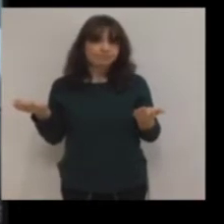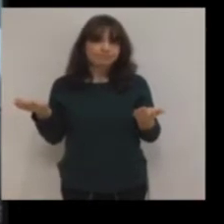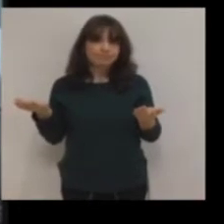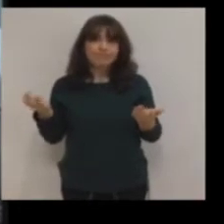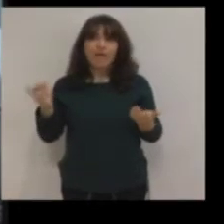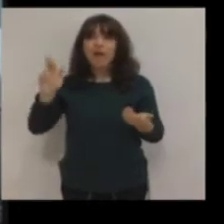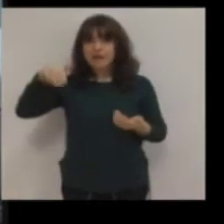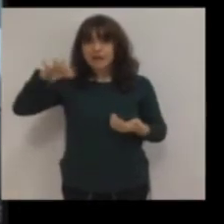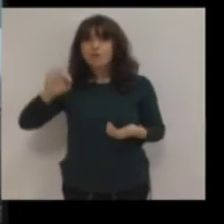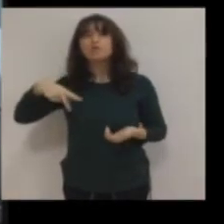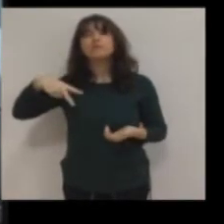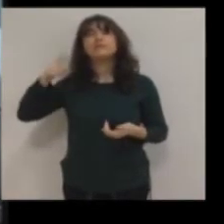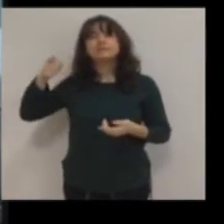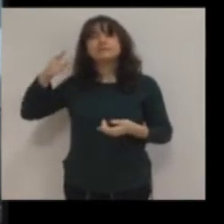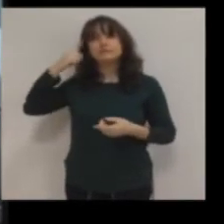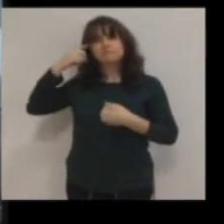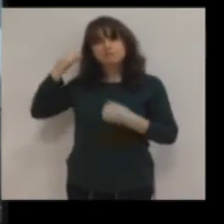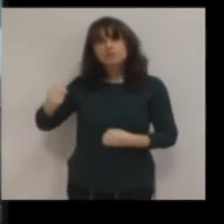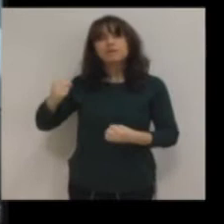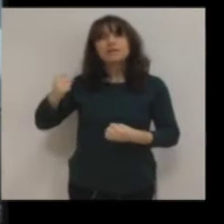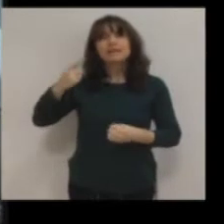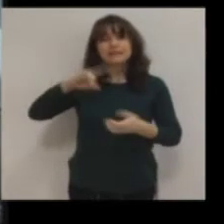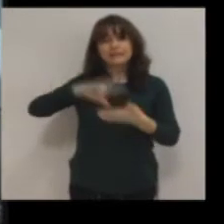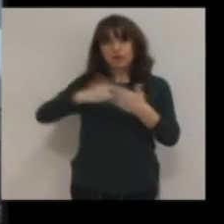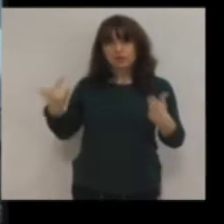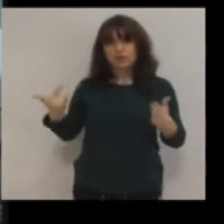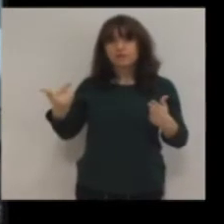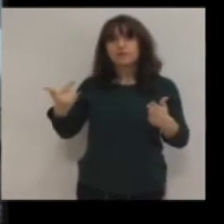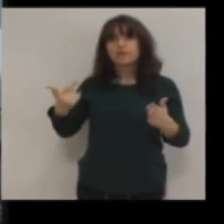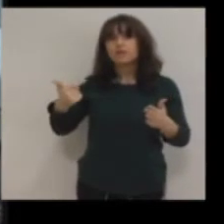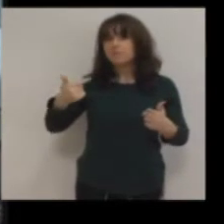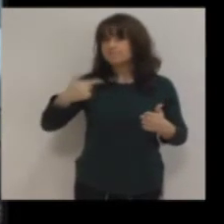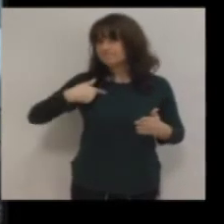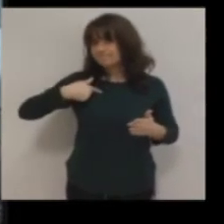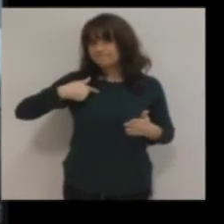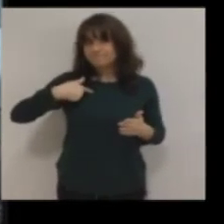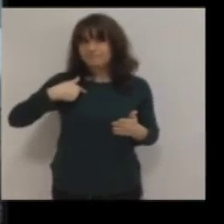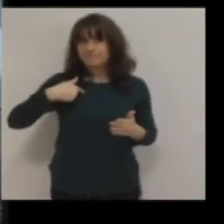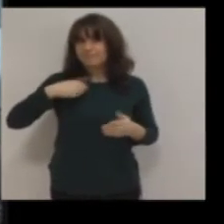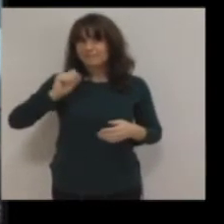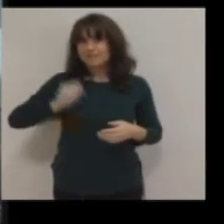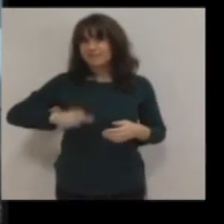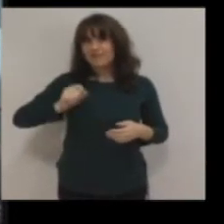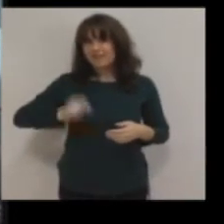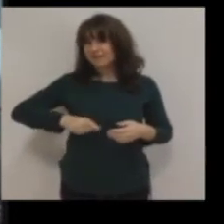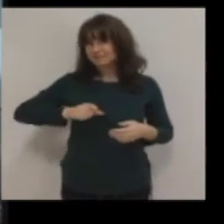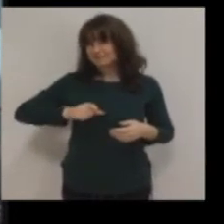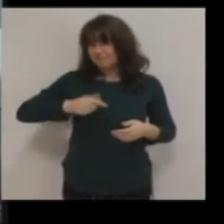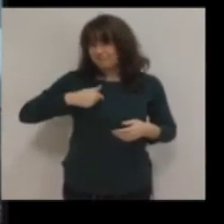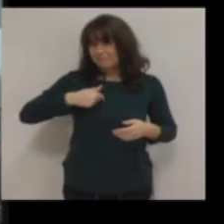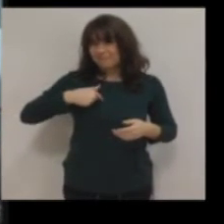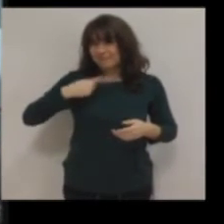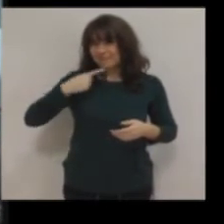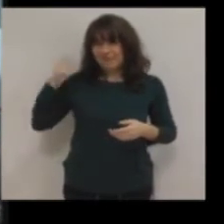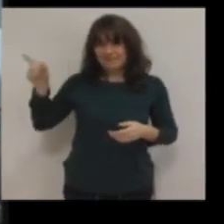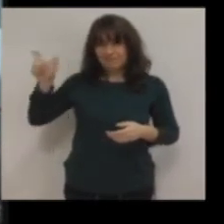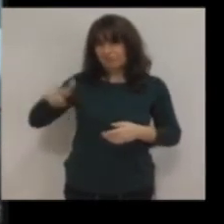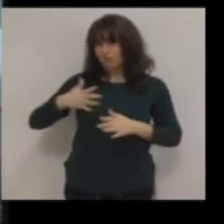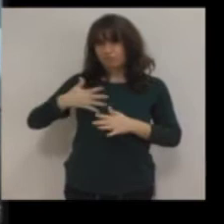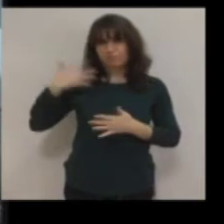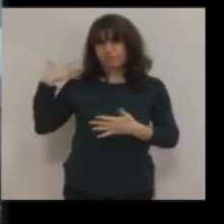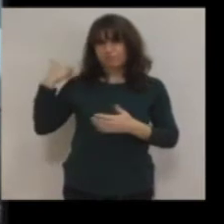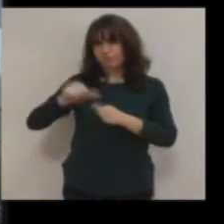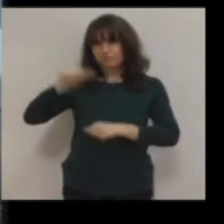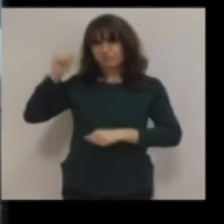Ramón es especialista y es experto en tecnología. Yo siempre digo que lleva mucho tiempo, trabaja en